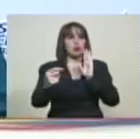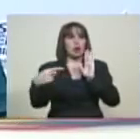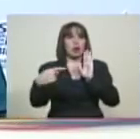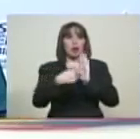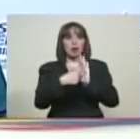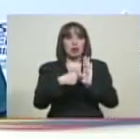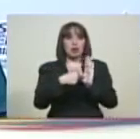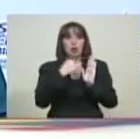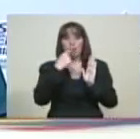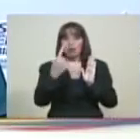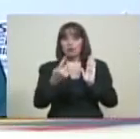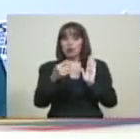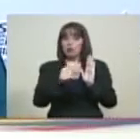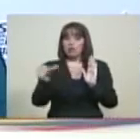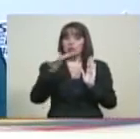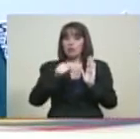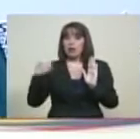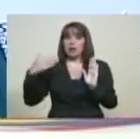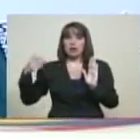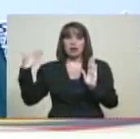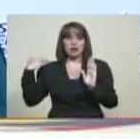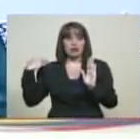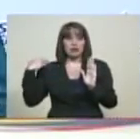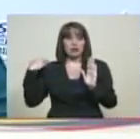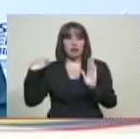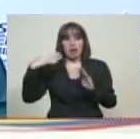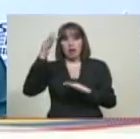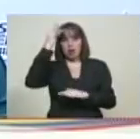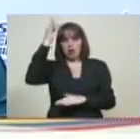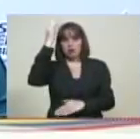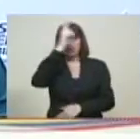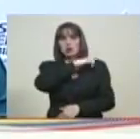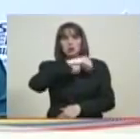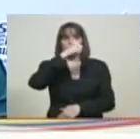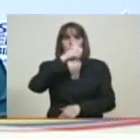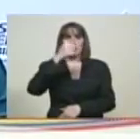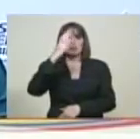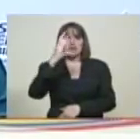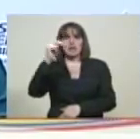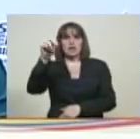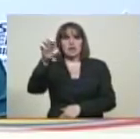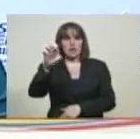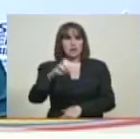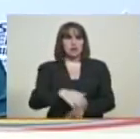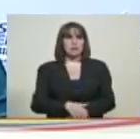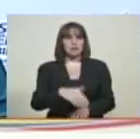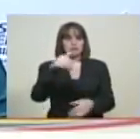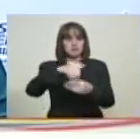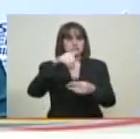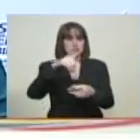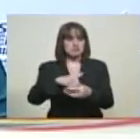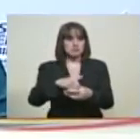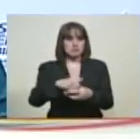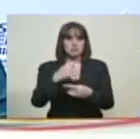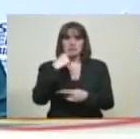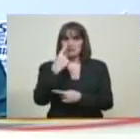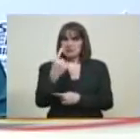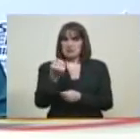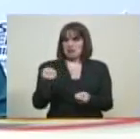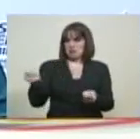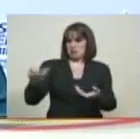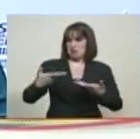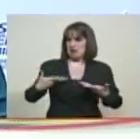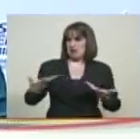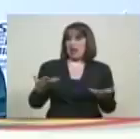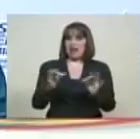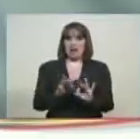yo lo dije hace una semana en el consejo nacional electoral a nosotros nadie nos ha regalado